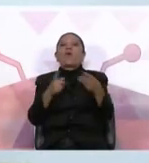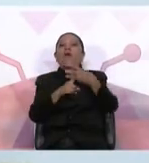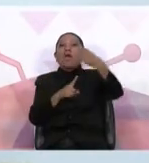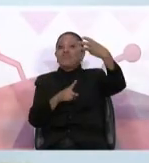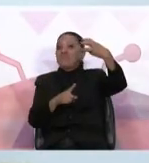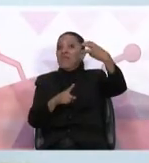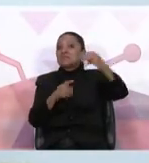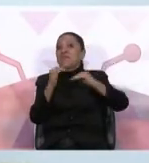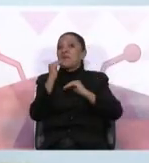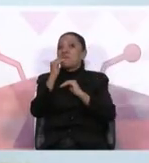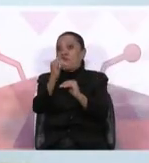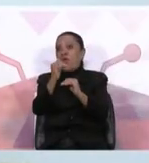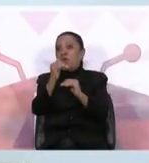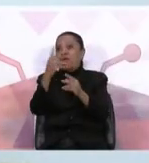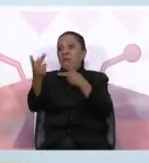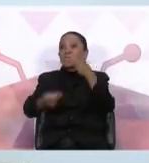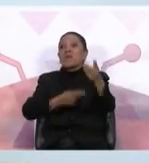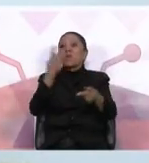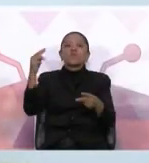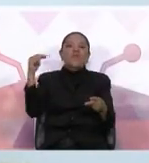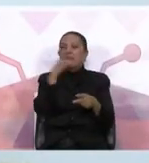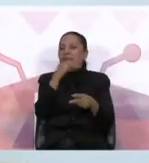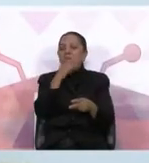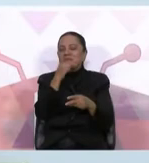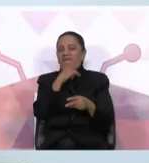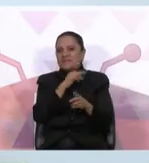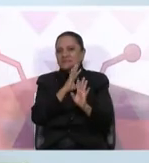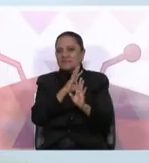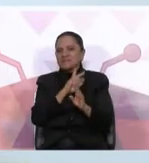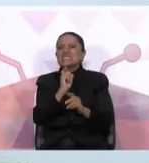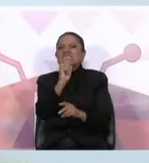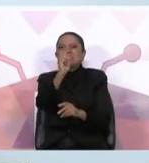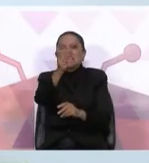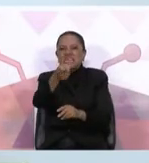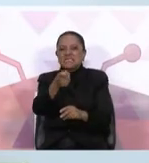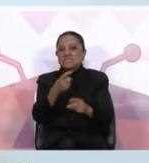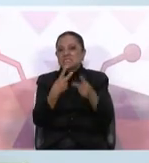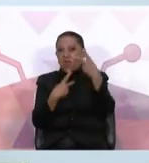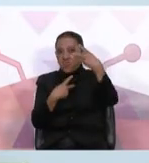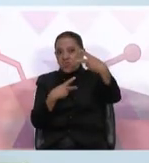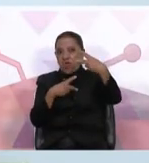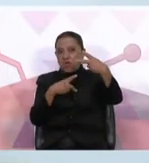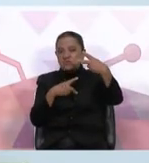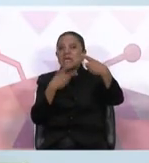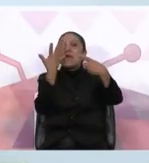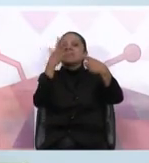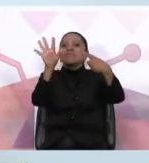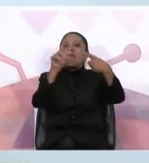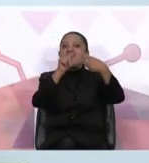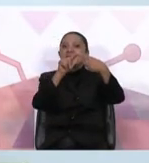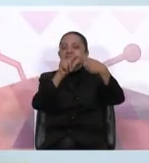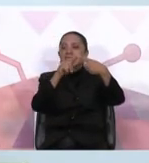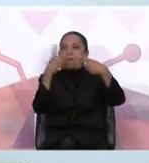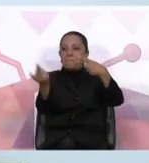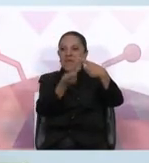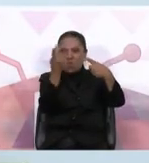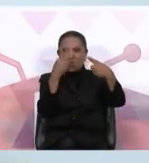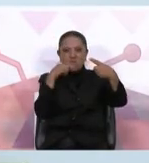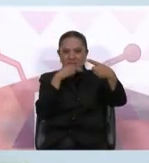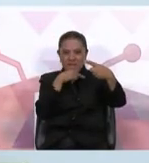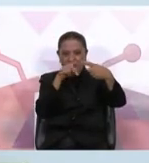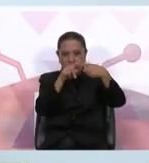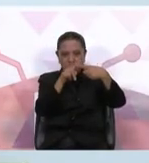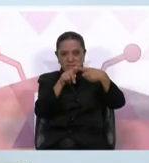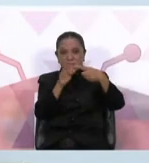bloque de preguntas rápidas consiste en dos rondas de 10 preguntas rápidas por parte de los moderadores